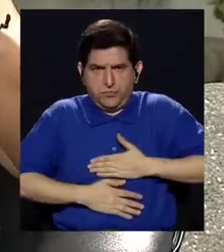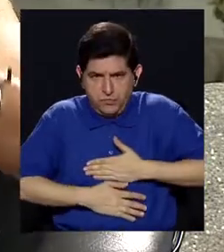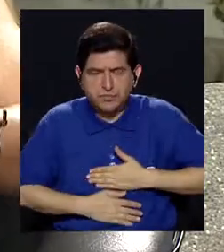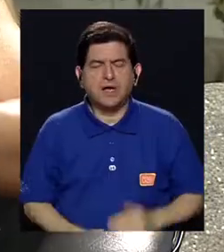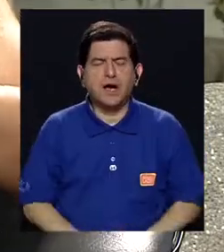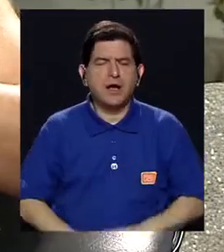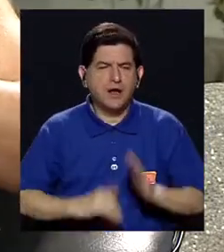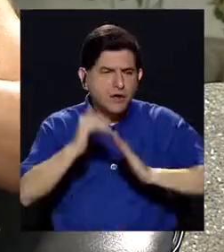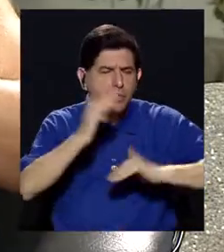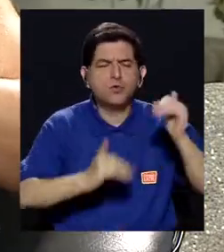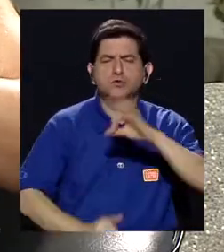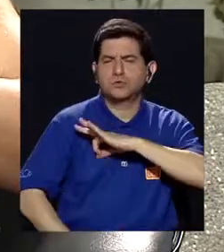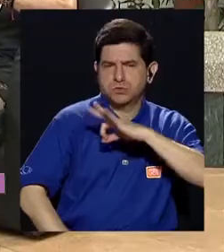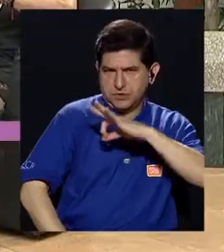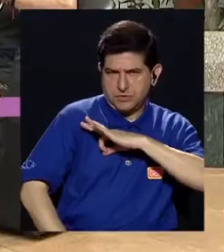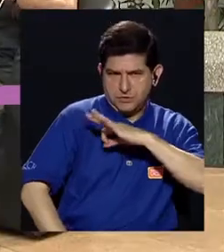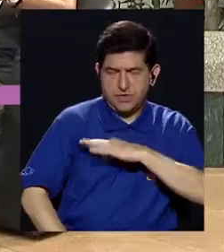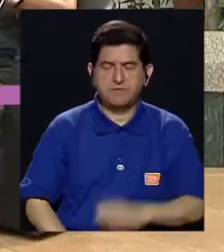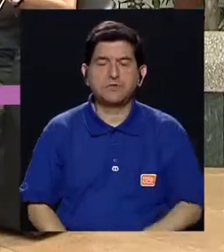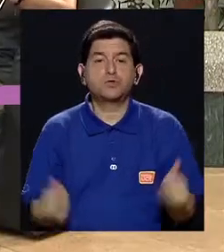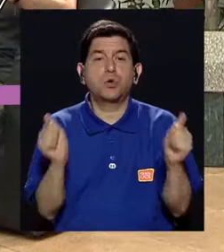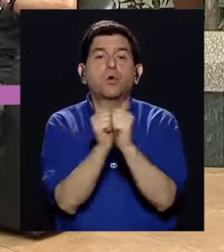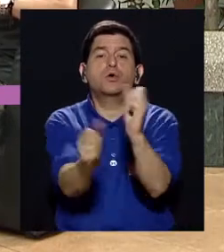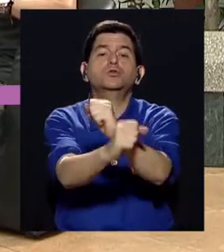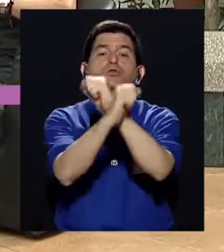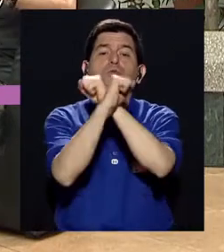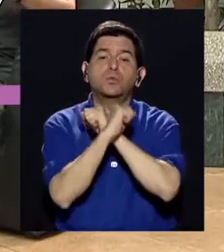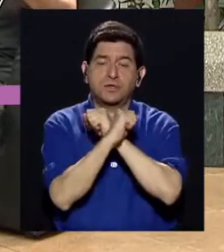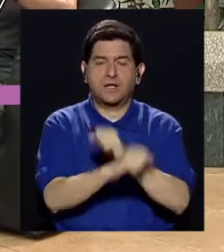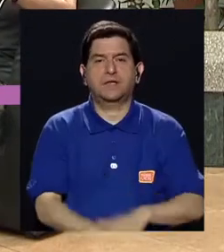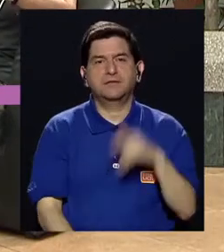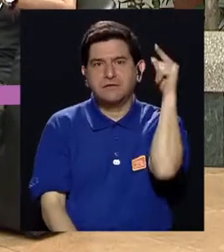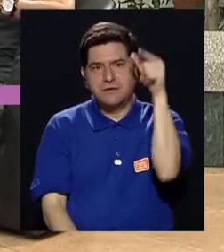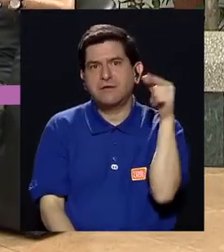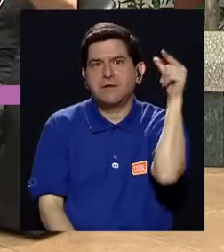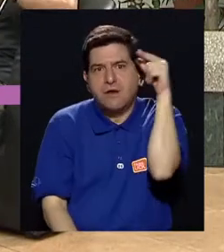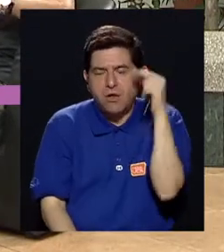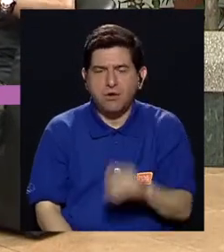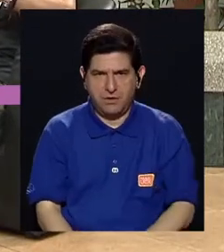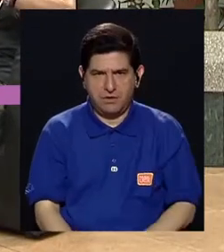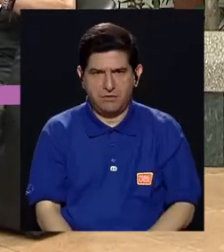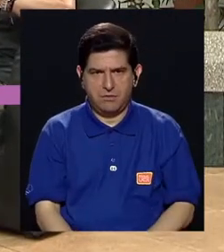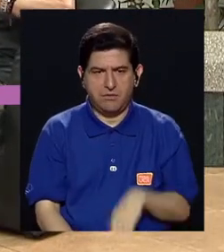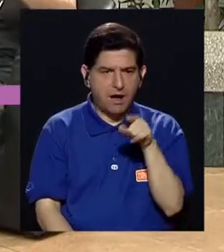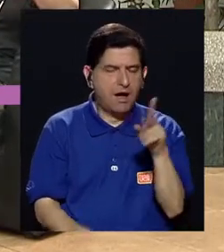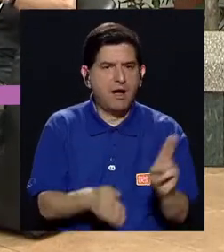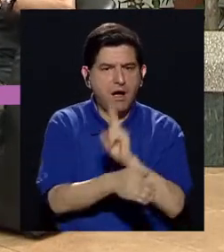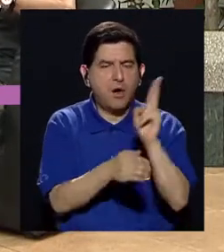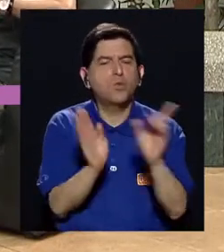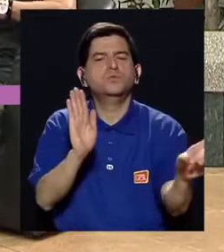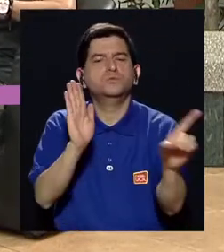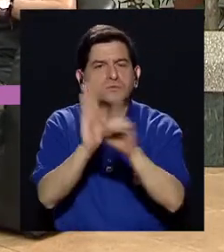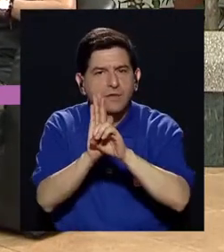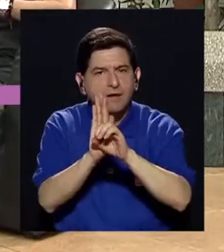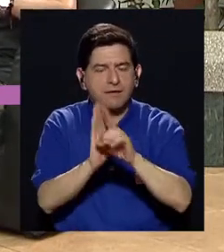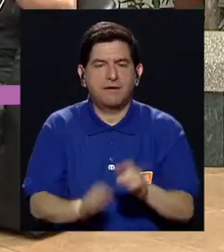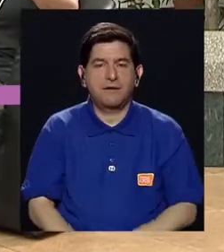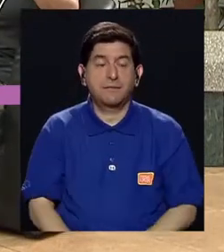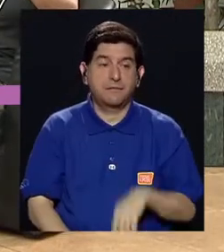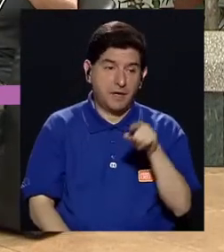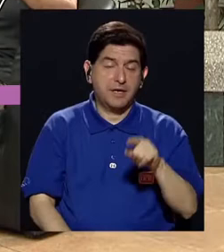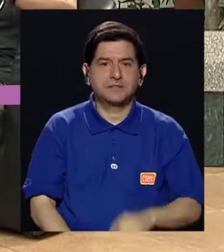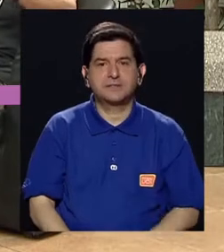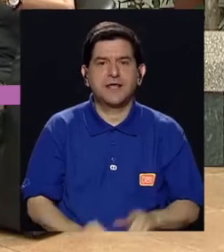vida y construir bienestar con seguridad. Uh-huh. Y obviamente para poder entonces hacer uso de ese derecho, que